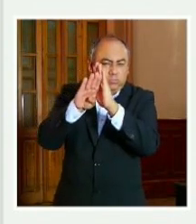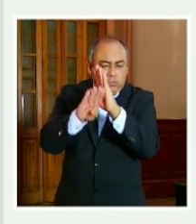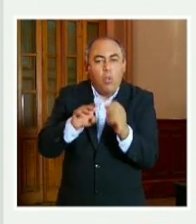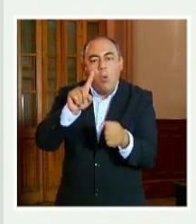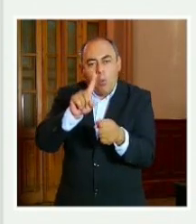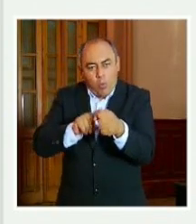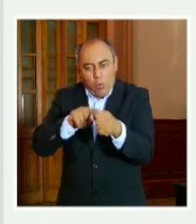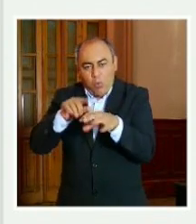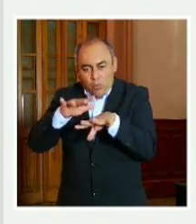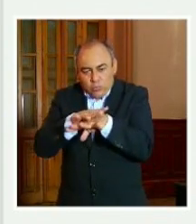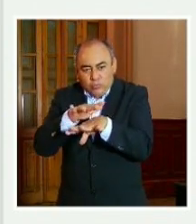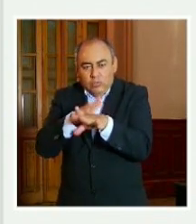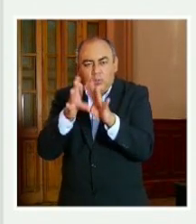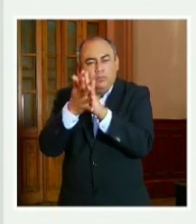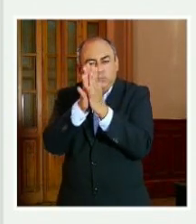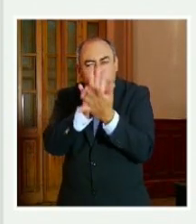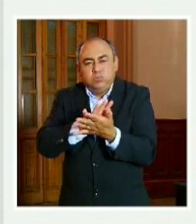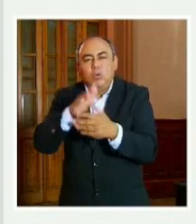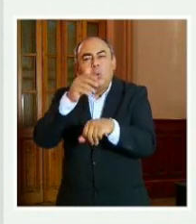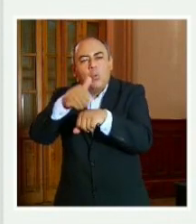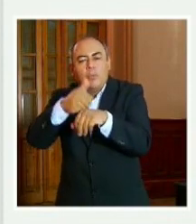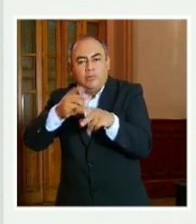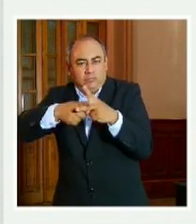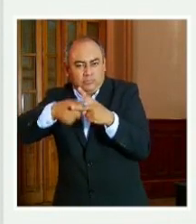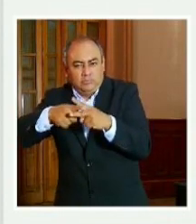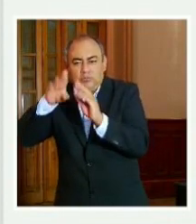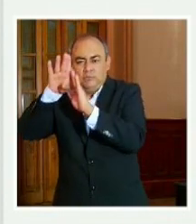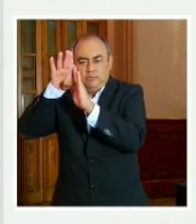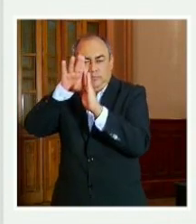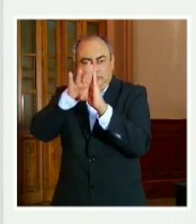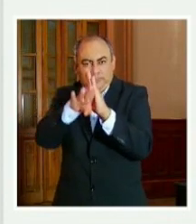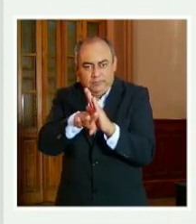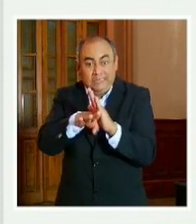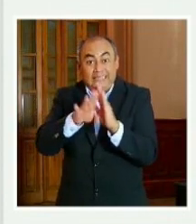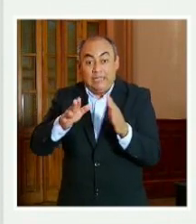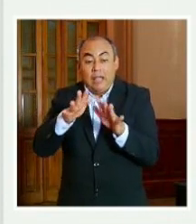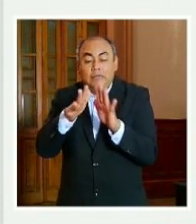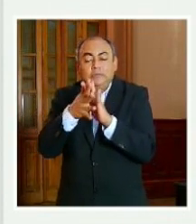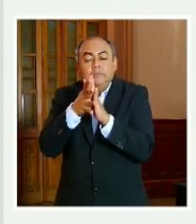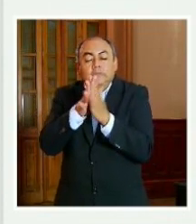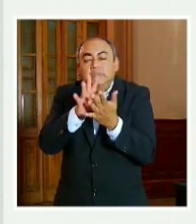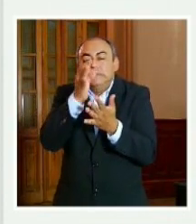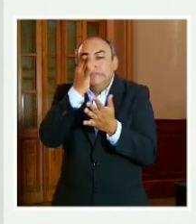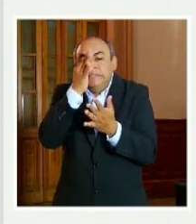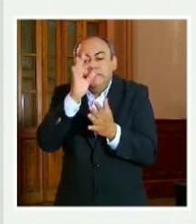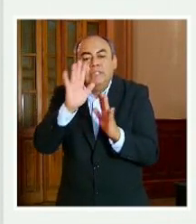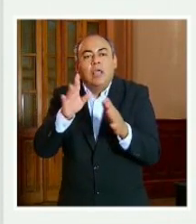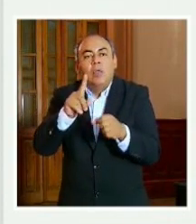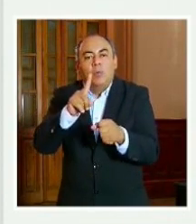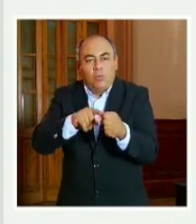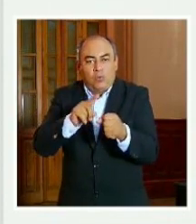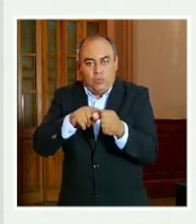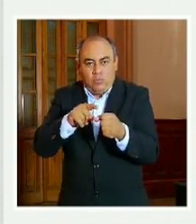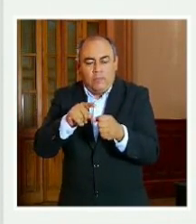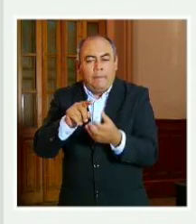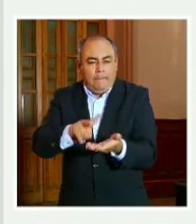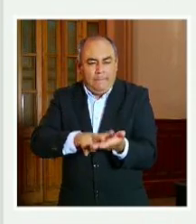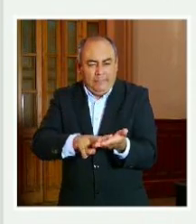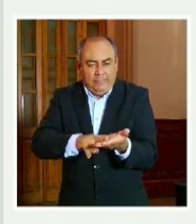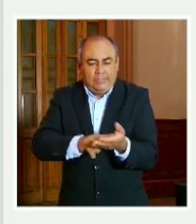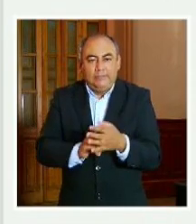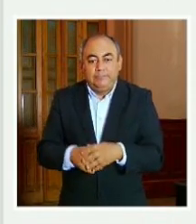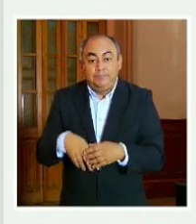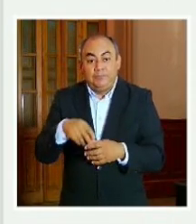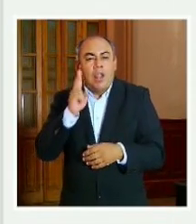sino también en el puntaje, y que estamos ya muy cercanos al color verde, y que si no tiene mayor impacto